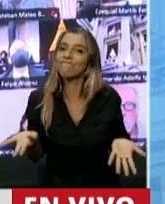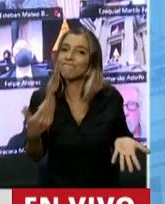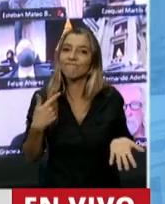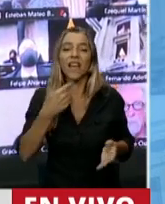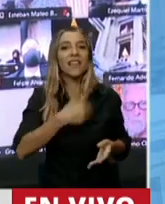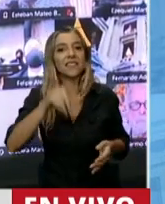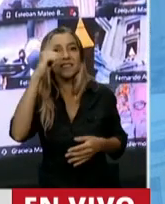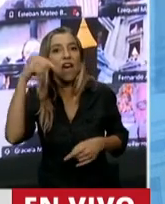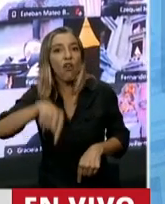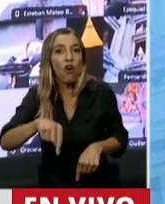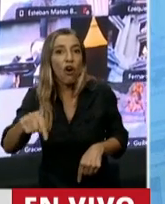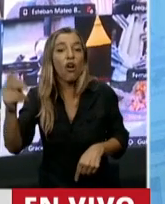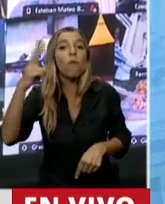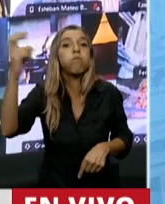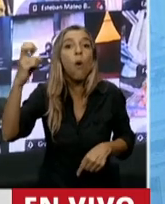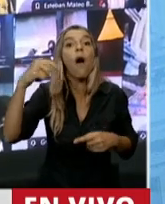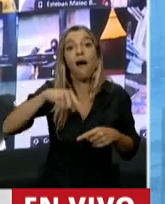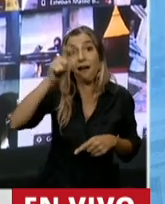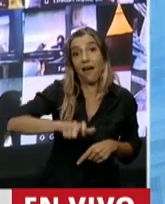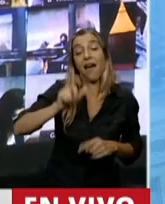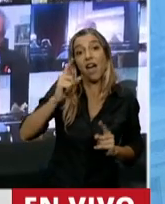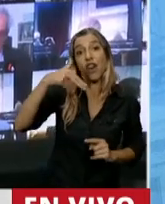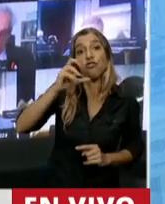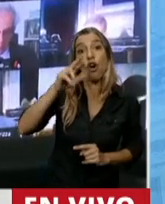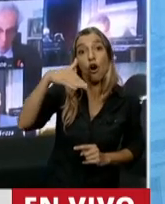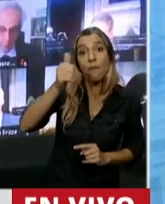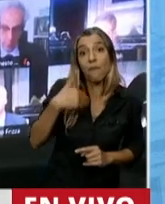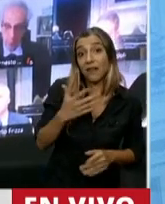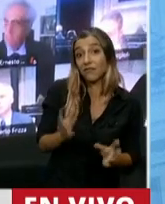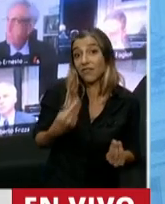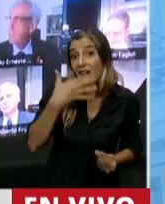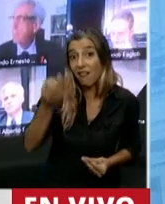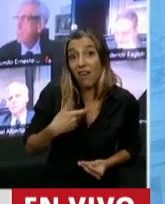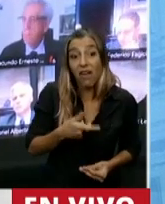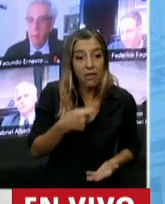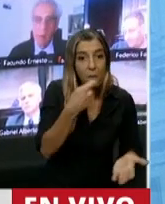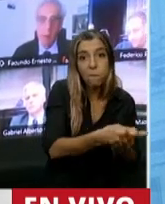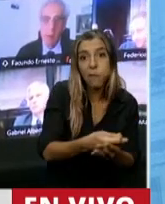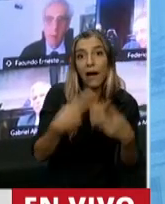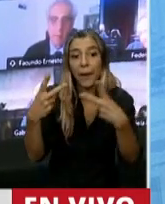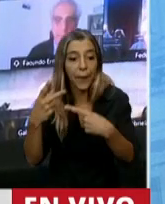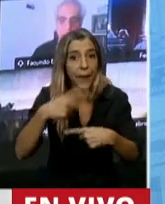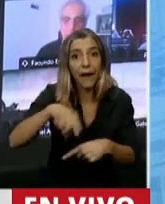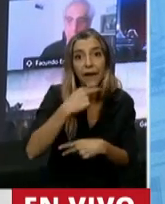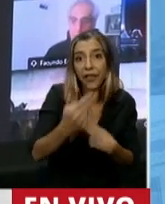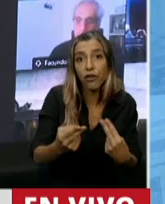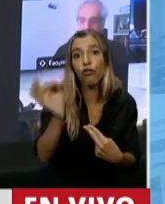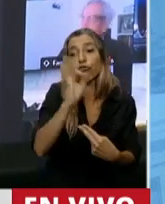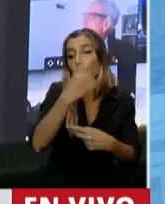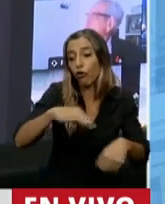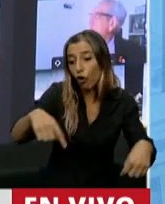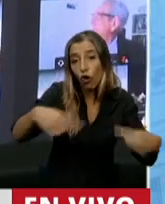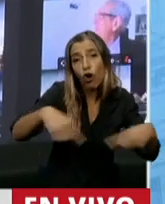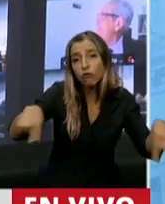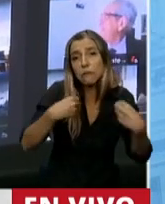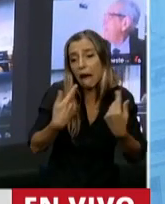Norma y eso hace que Norma o no pueda pagar el transporte de sus hijos o no puedan pagarle los materiales de estudios. Ni